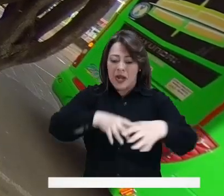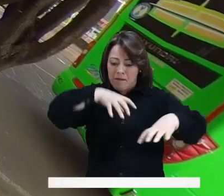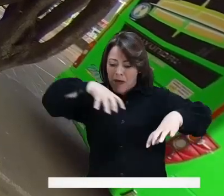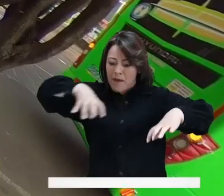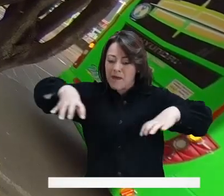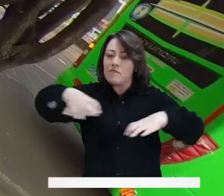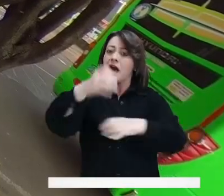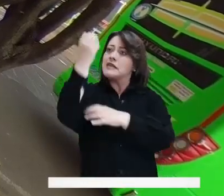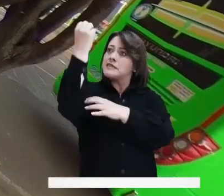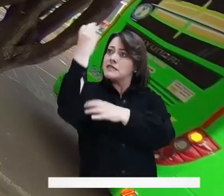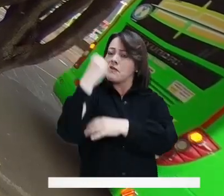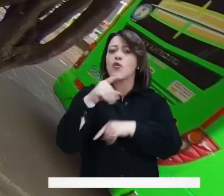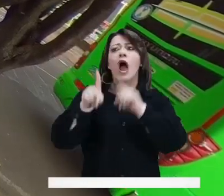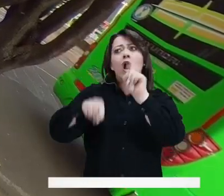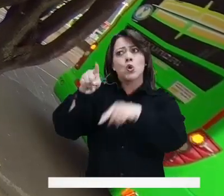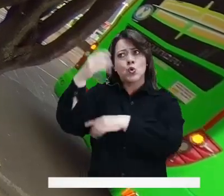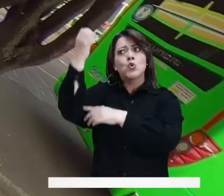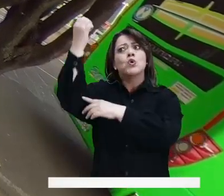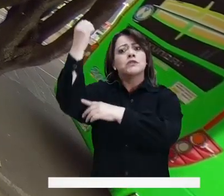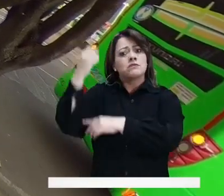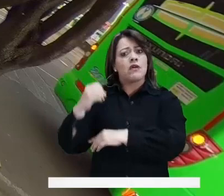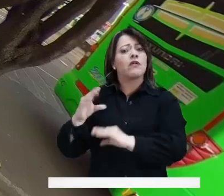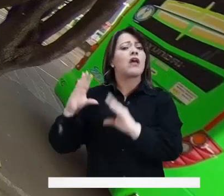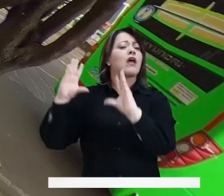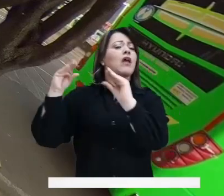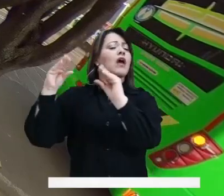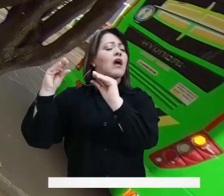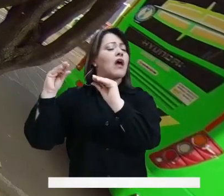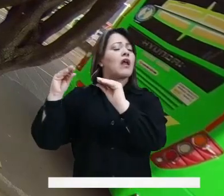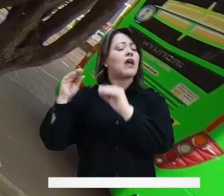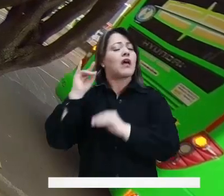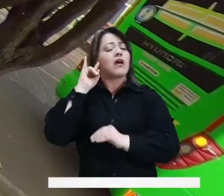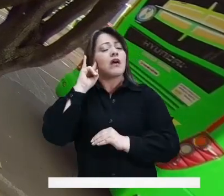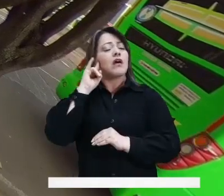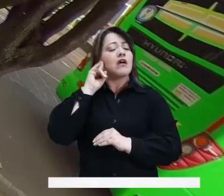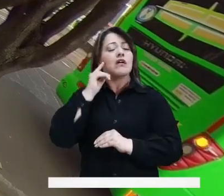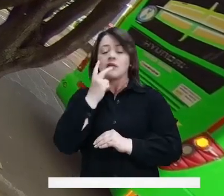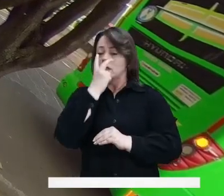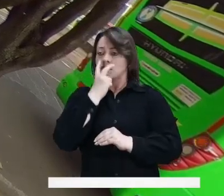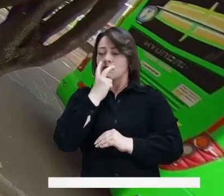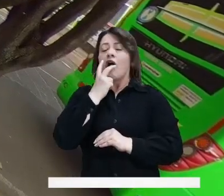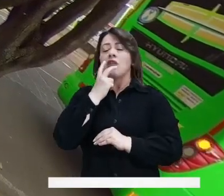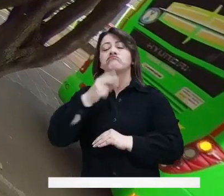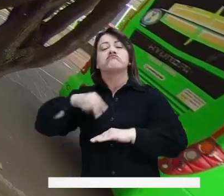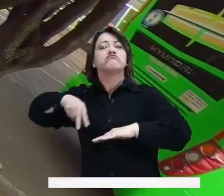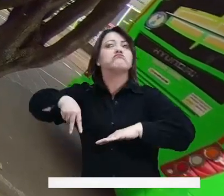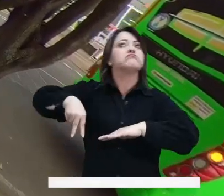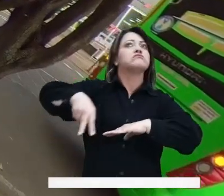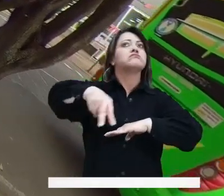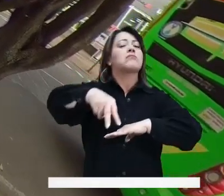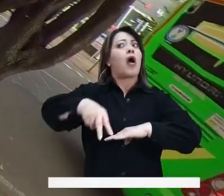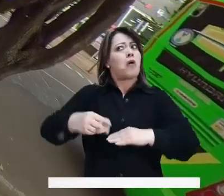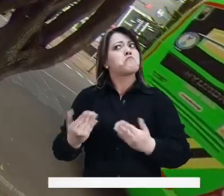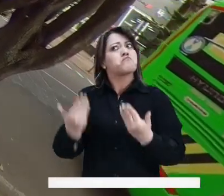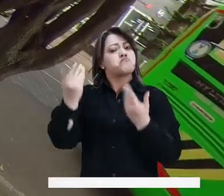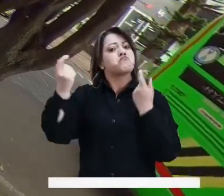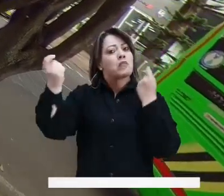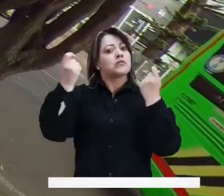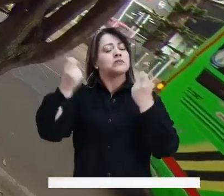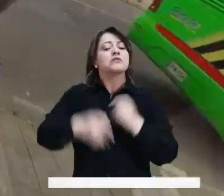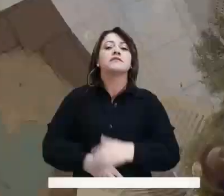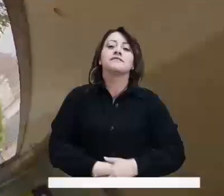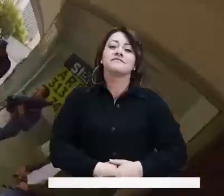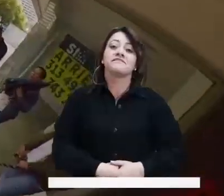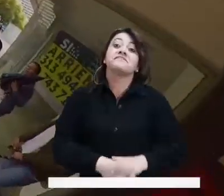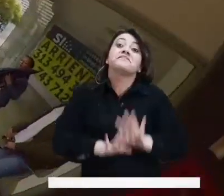y demás. Los semáforos he visto como que implementan cosas alrededor del sonido para las personas ciegas y me parece como una buena